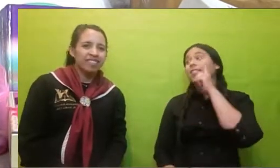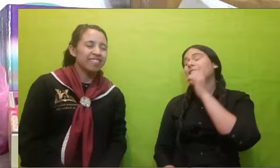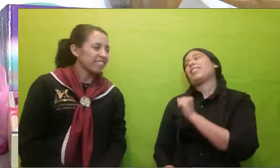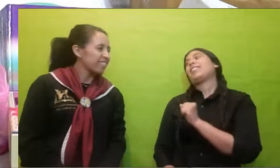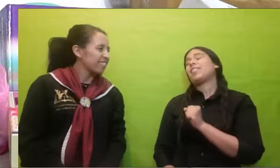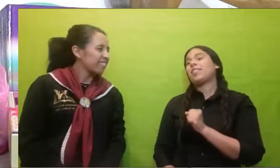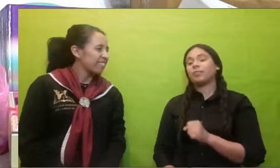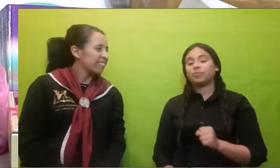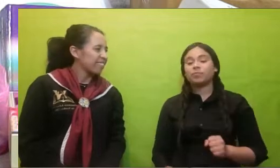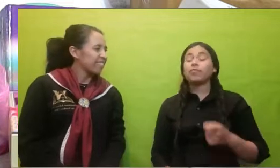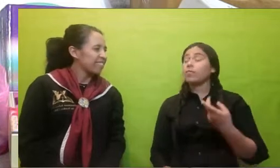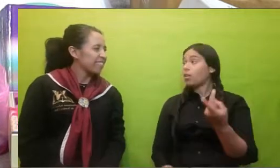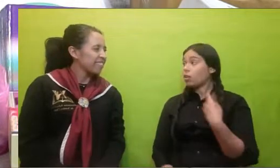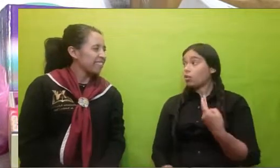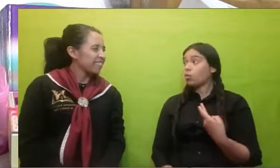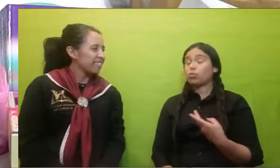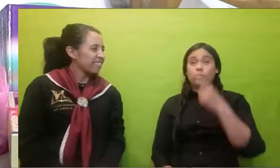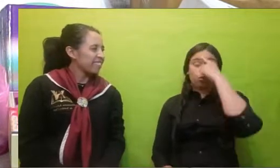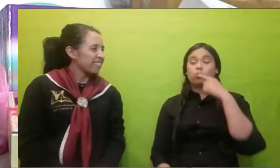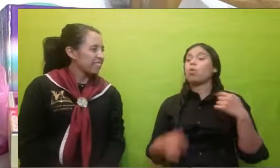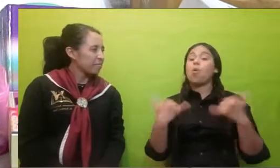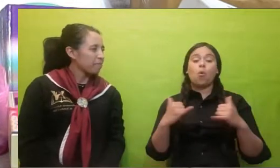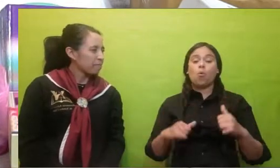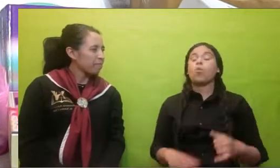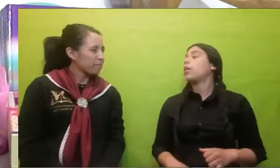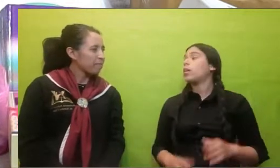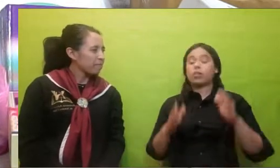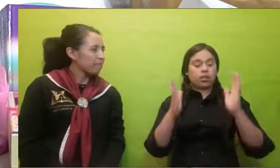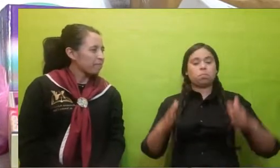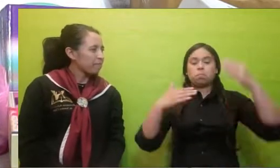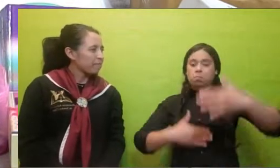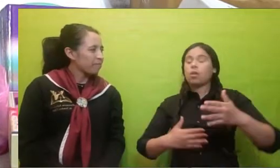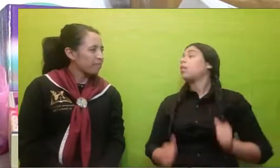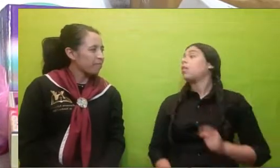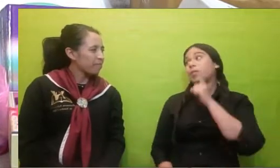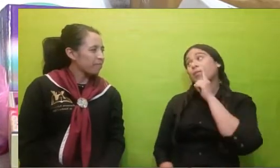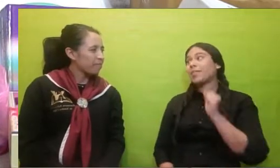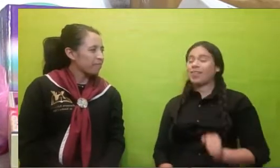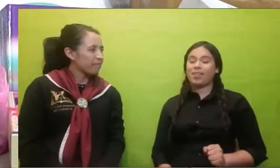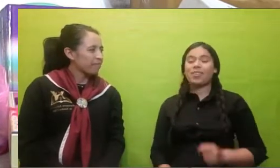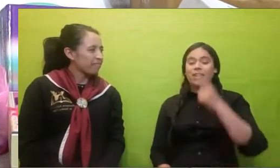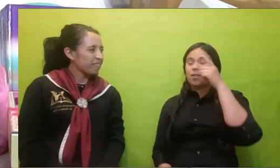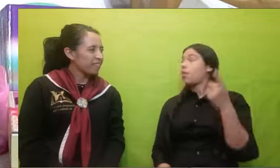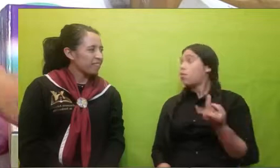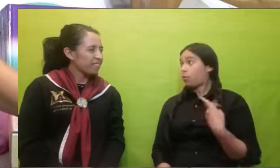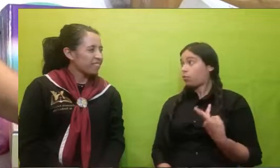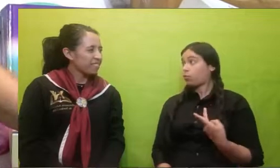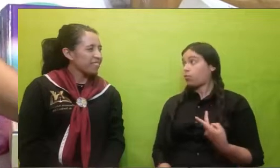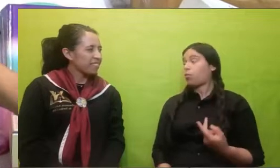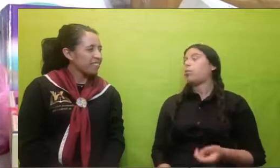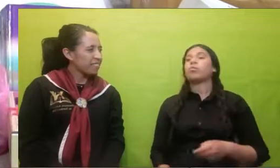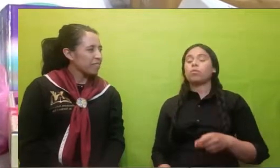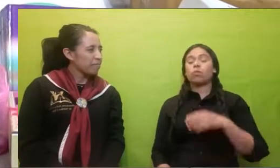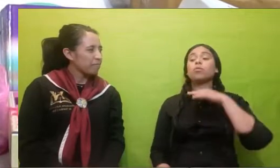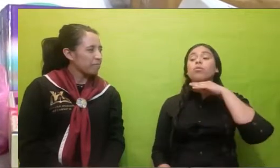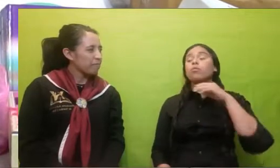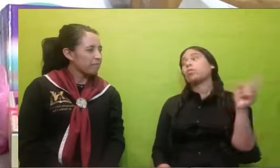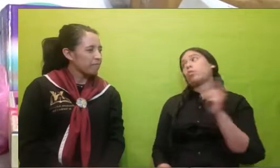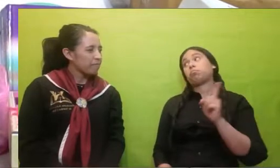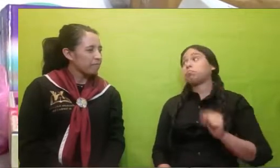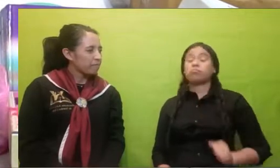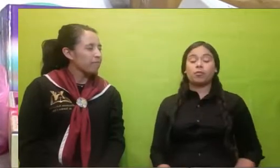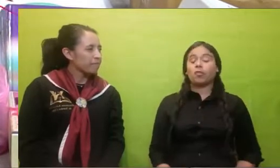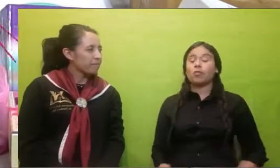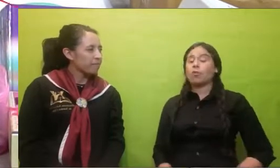es? Sí, tía Brenda, eso es muy cierto. Con estas cajas, con los juguetes que ya no ocupamos y que están en